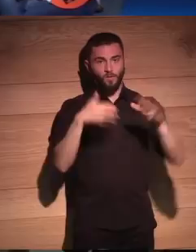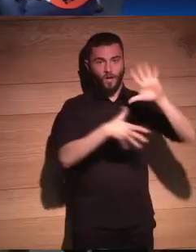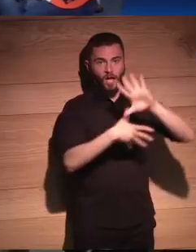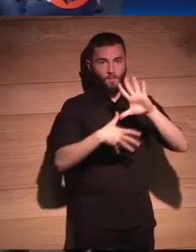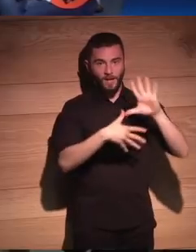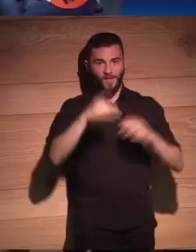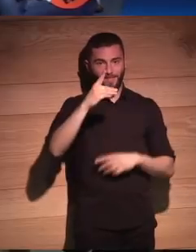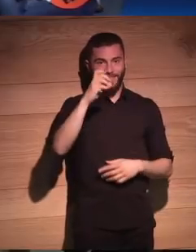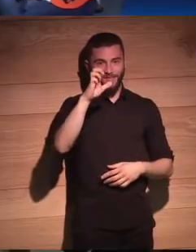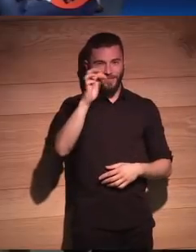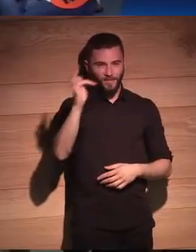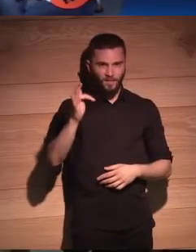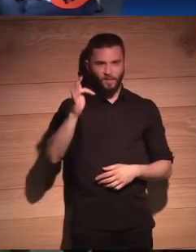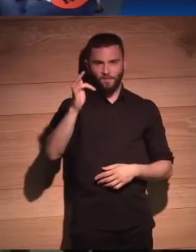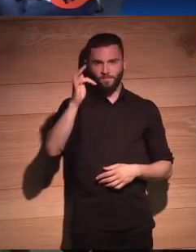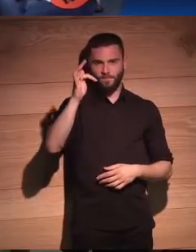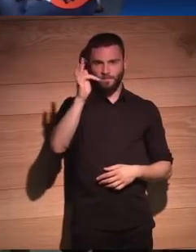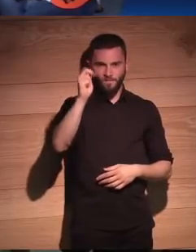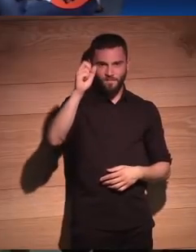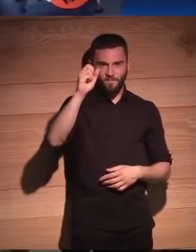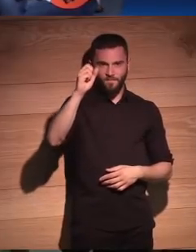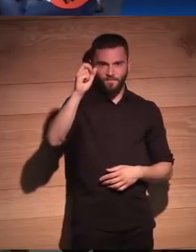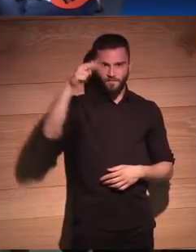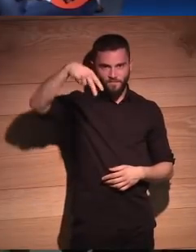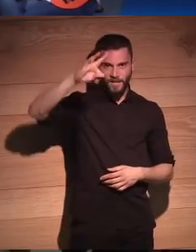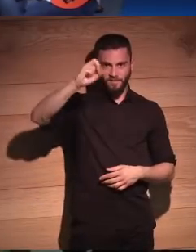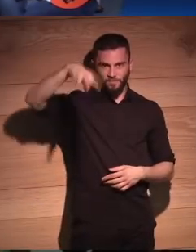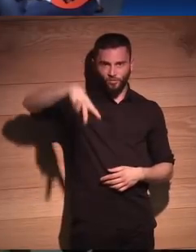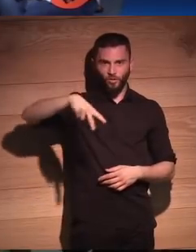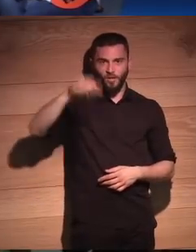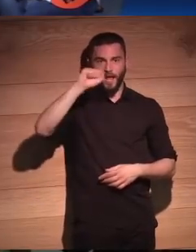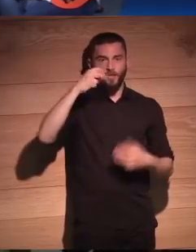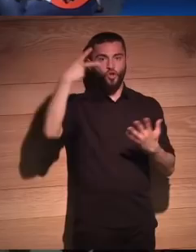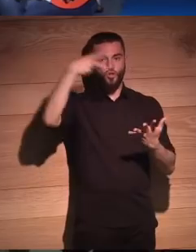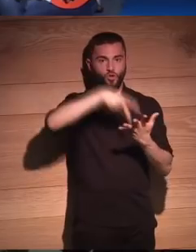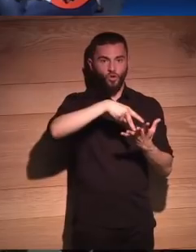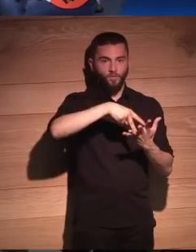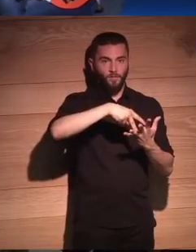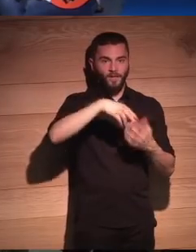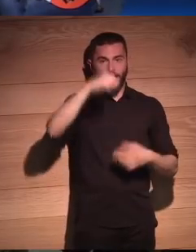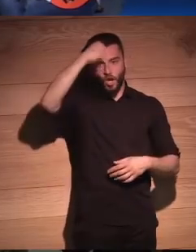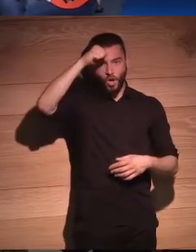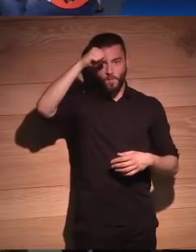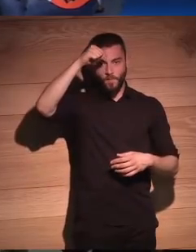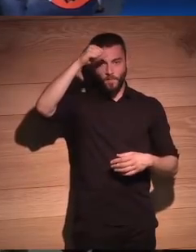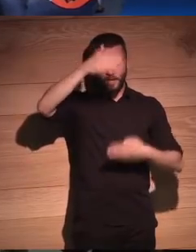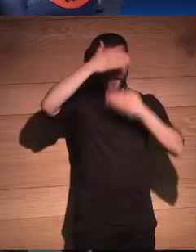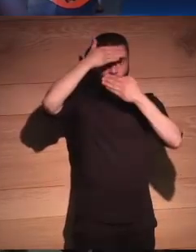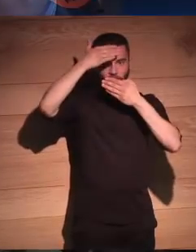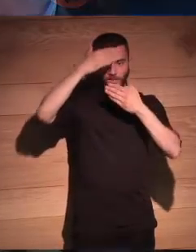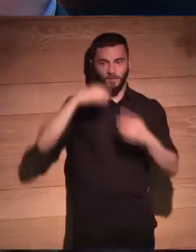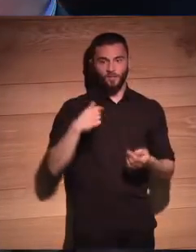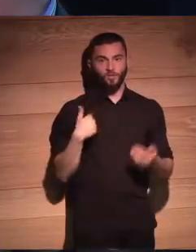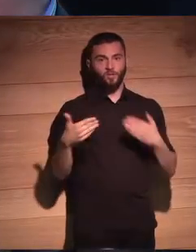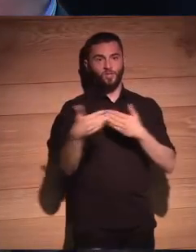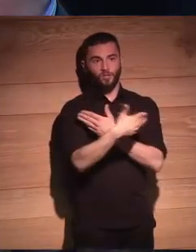enmascarado, sí. Entonces, bueno, yo hice una versión de los años 2000 del hombre enmascarado, pero la verdad es que los códigos no habían cambiado y no eran códigos